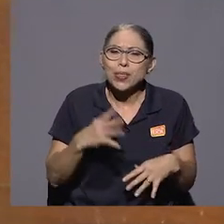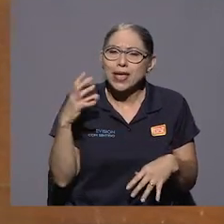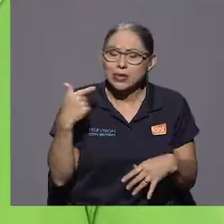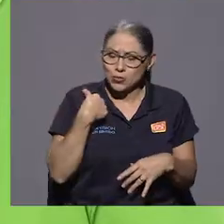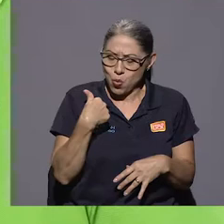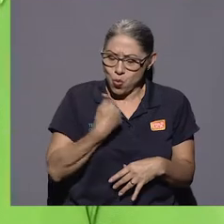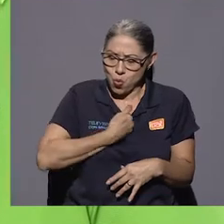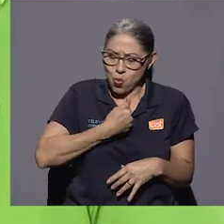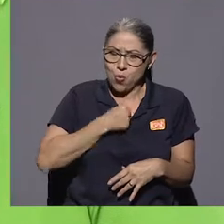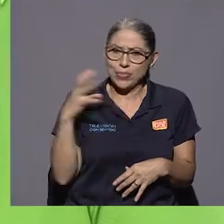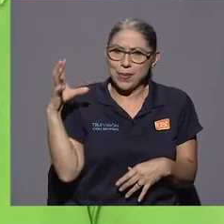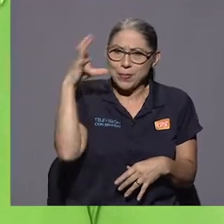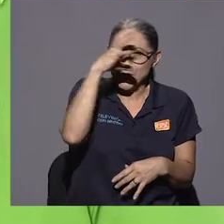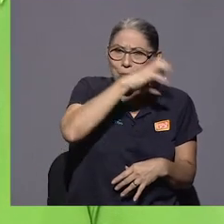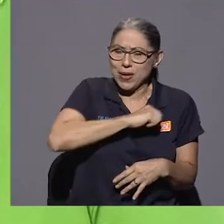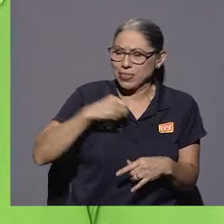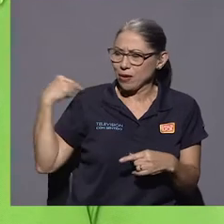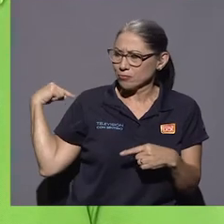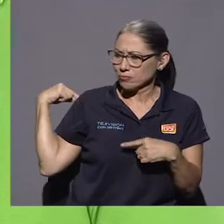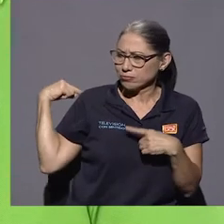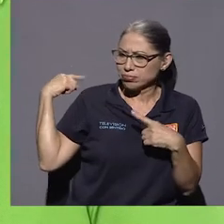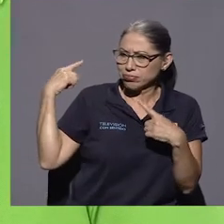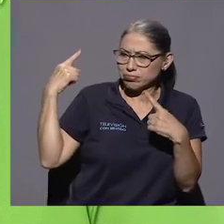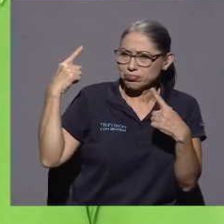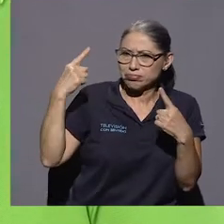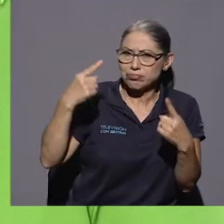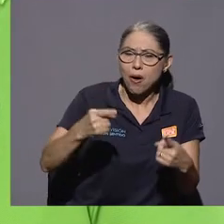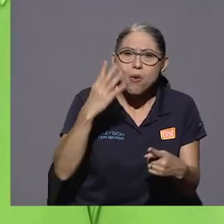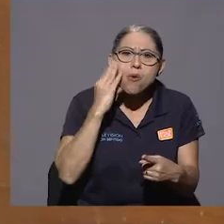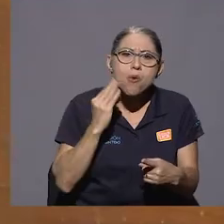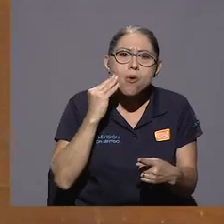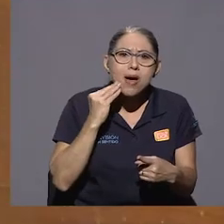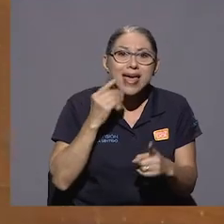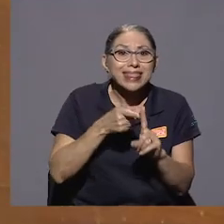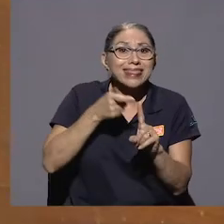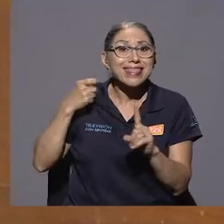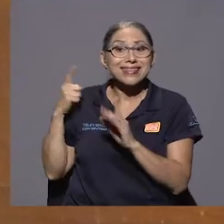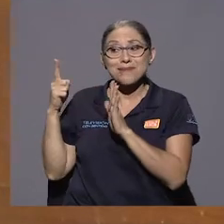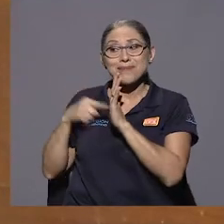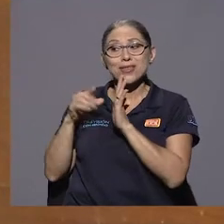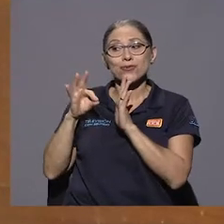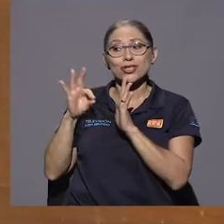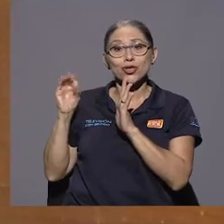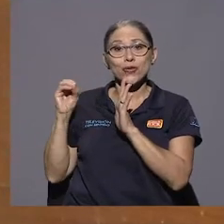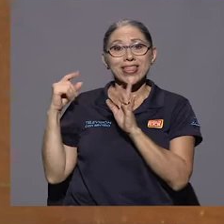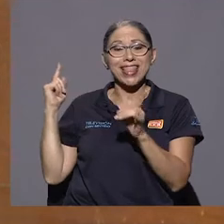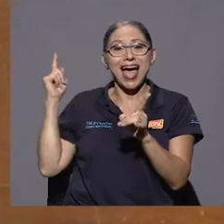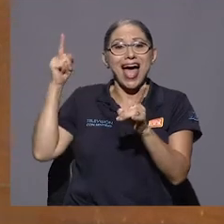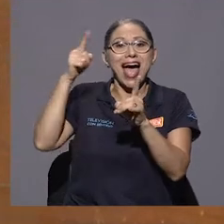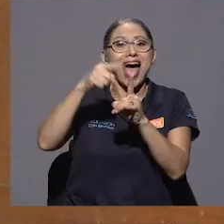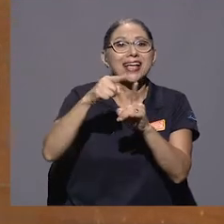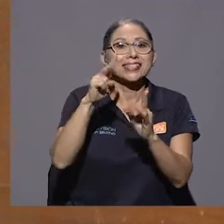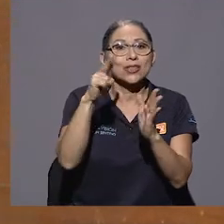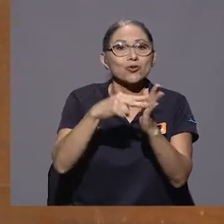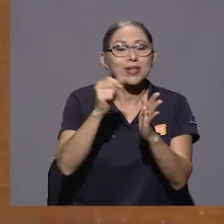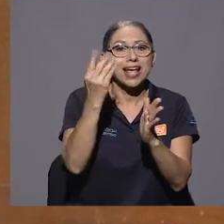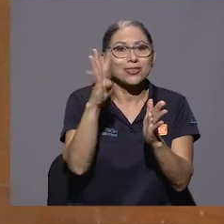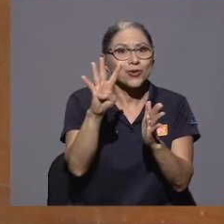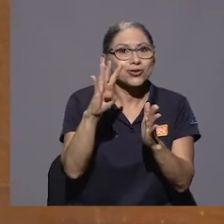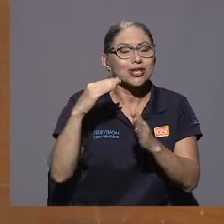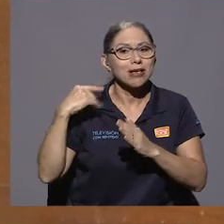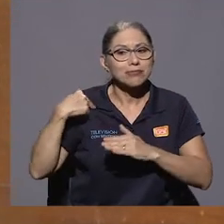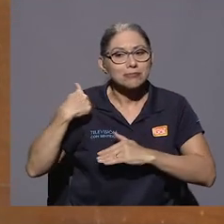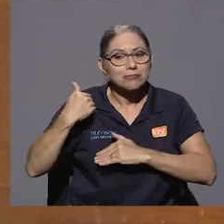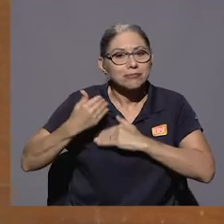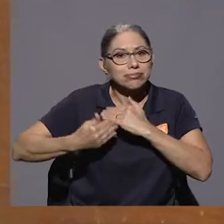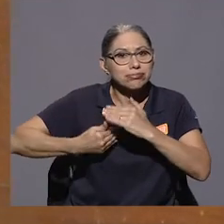había recorrido y que del 90 al 2014 había habido una evolución. Y